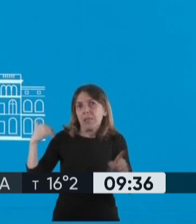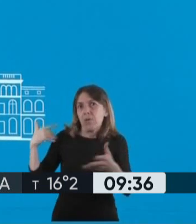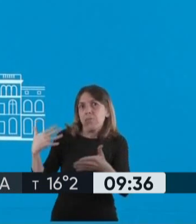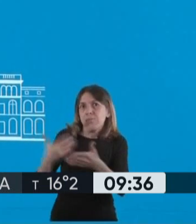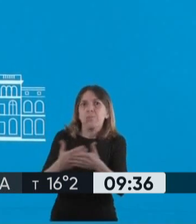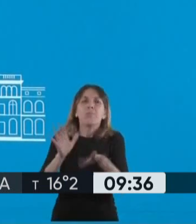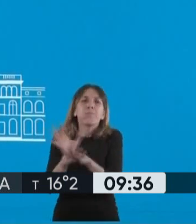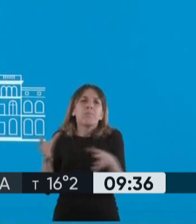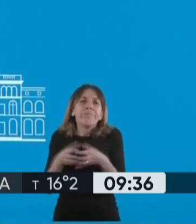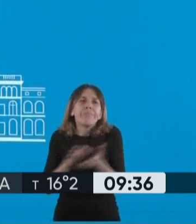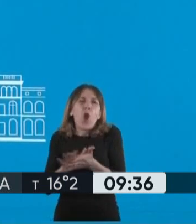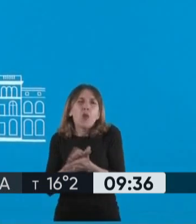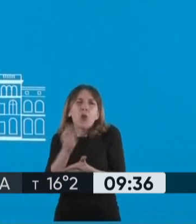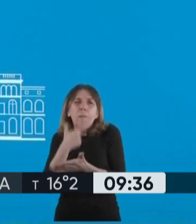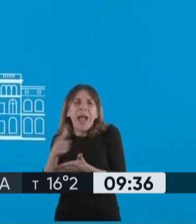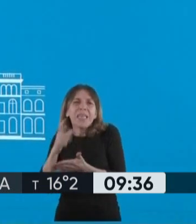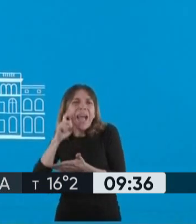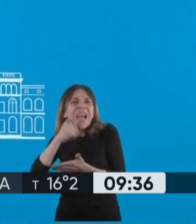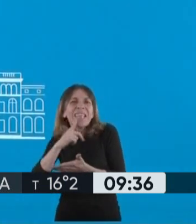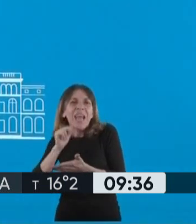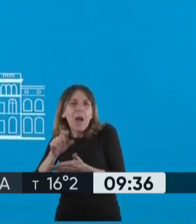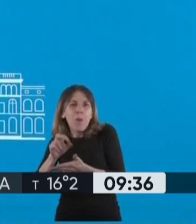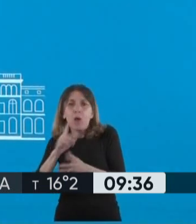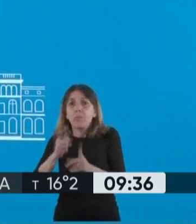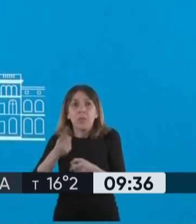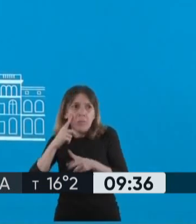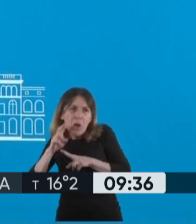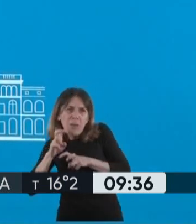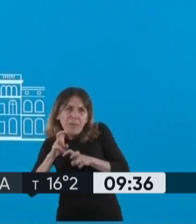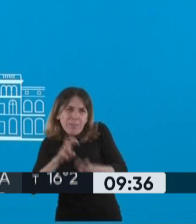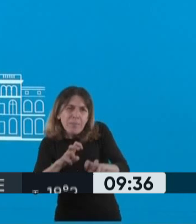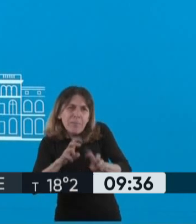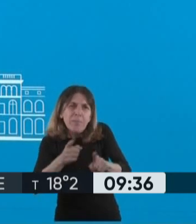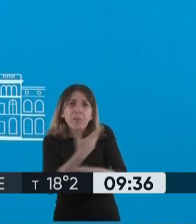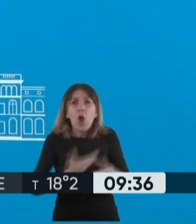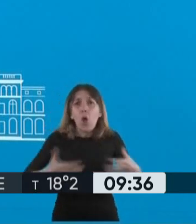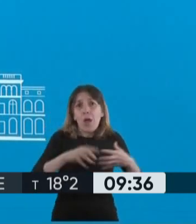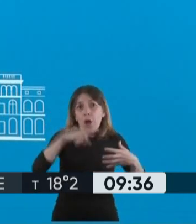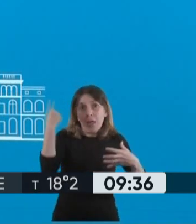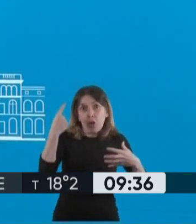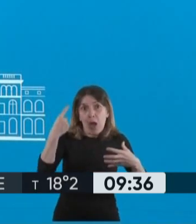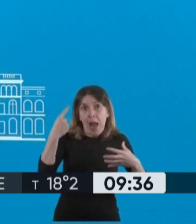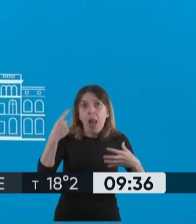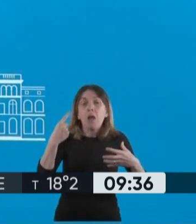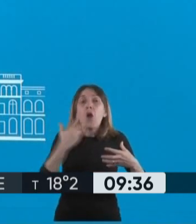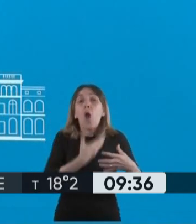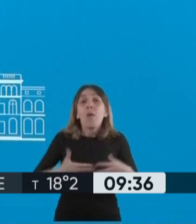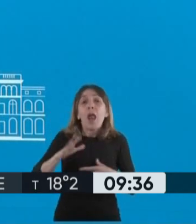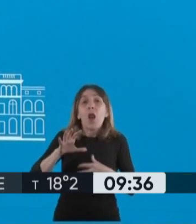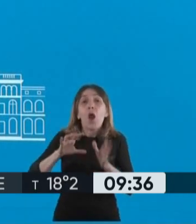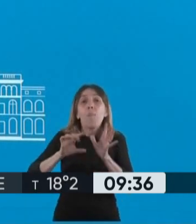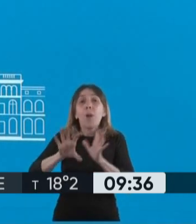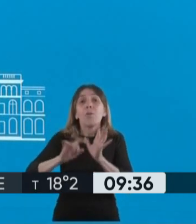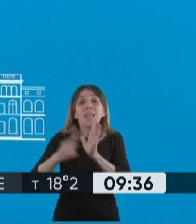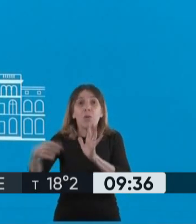Gestapo macrista, pero que fue el sistema de espionaje que se montó desde el Gobierno Nacional y el Gobierno de la provincia de Buenos Aires cuando